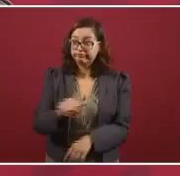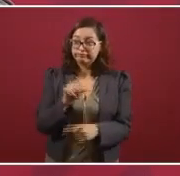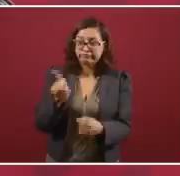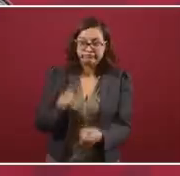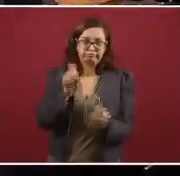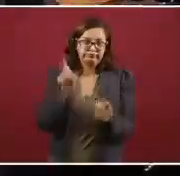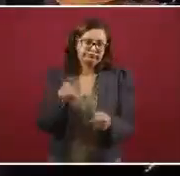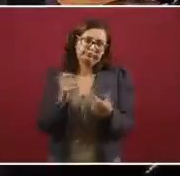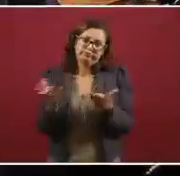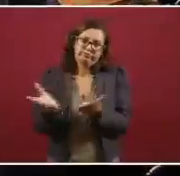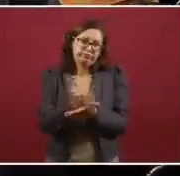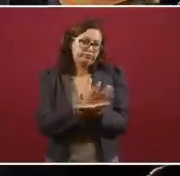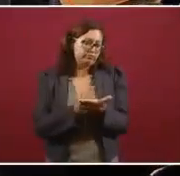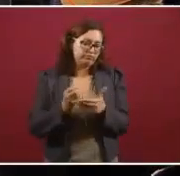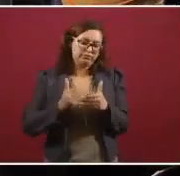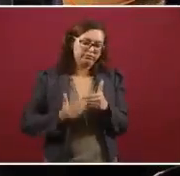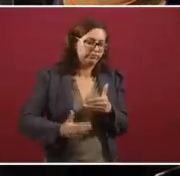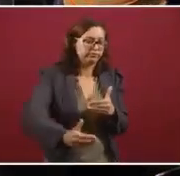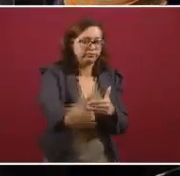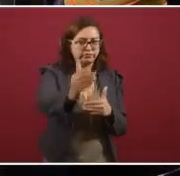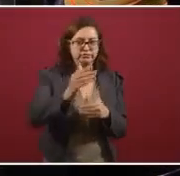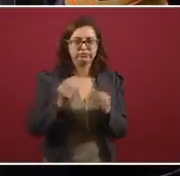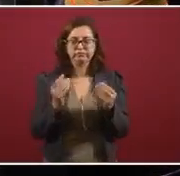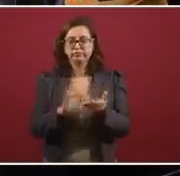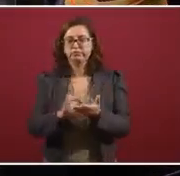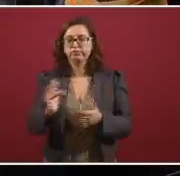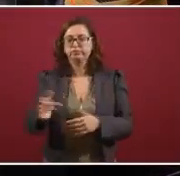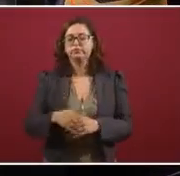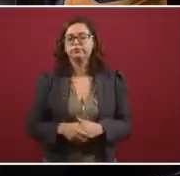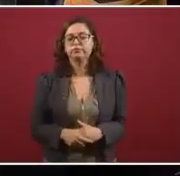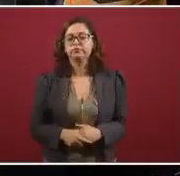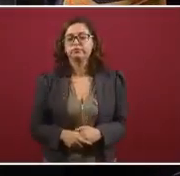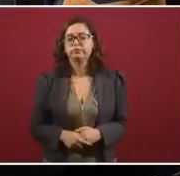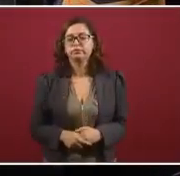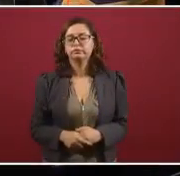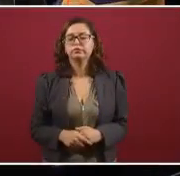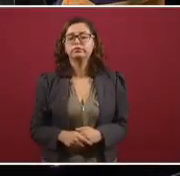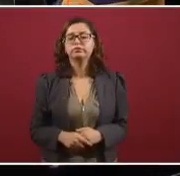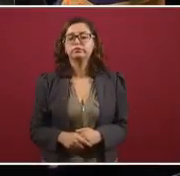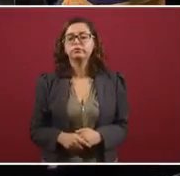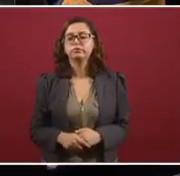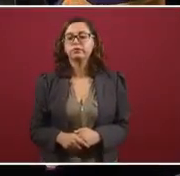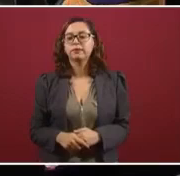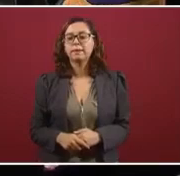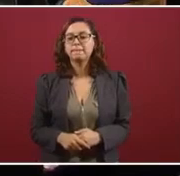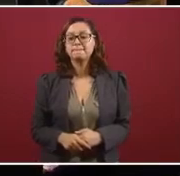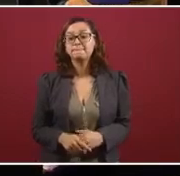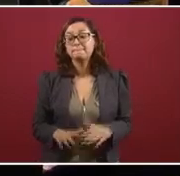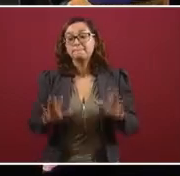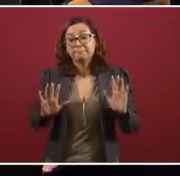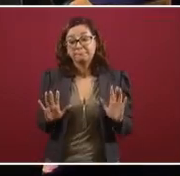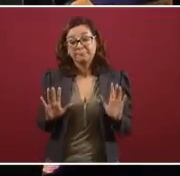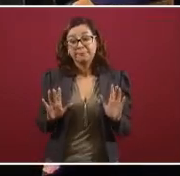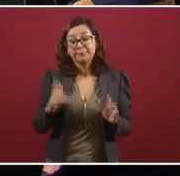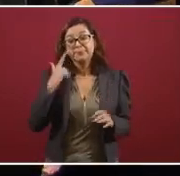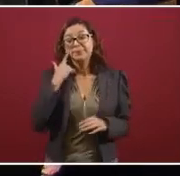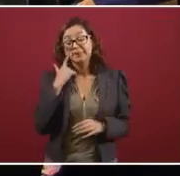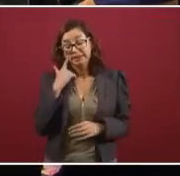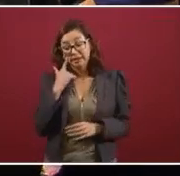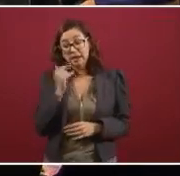importante a mediano y largo plazo. Muchas gracias. Sí, señor. Pero a ver si se puede para